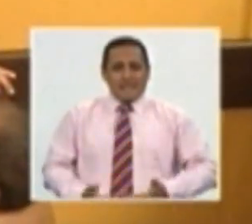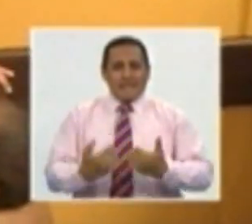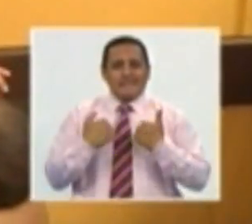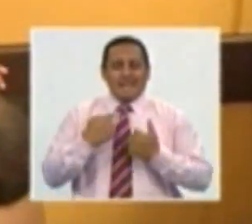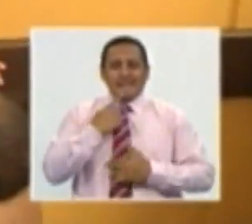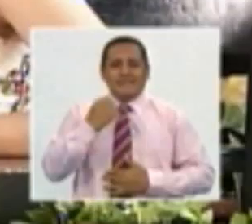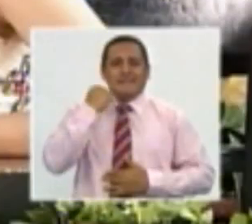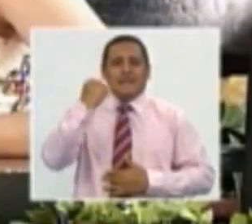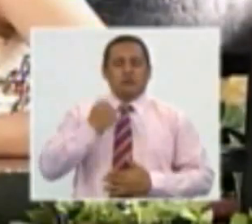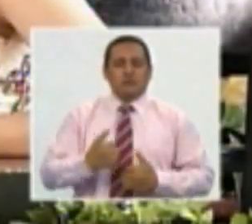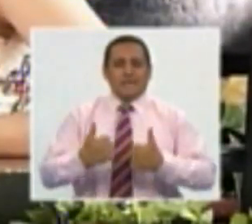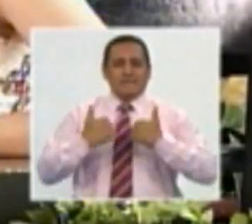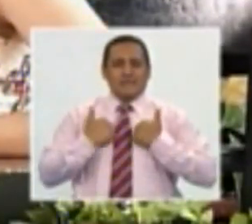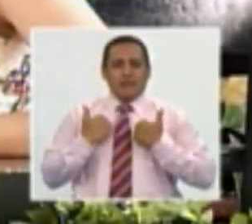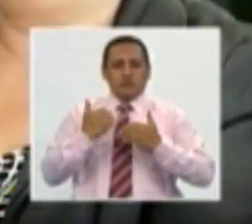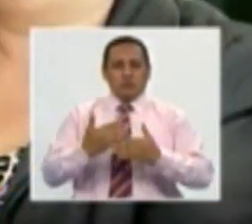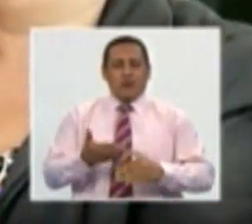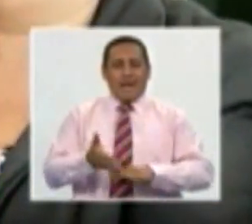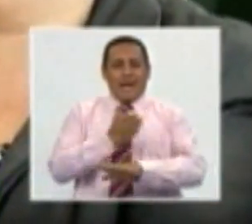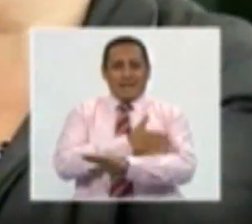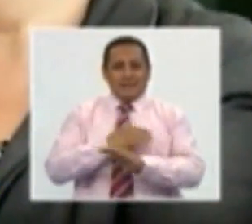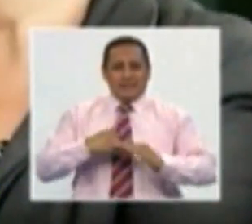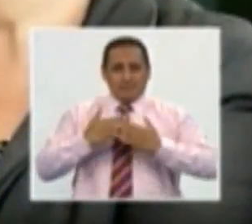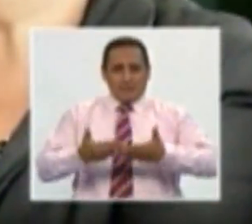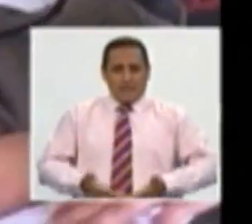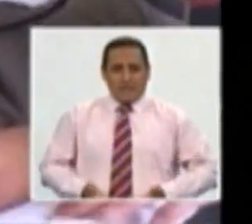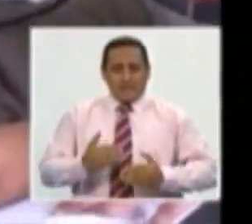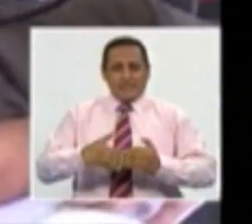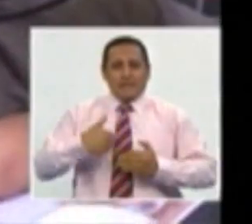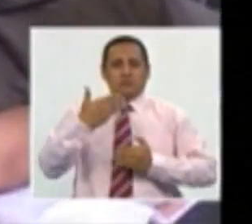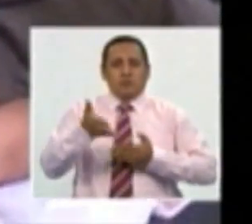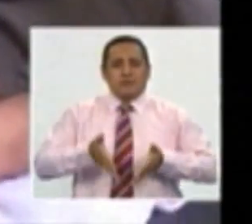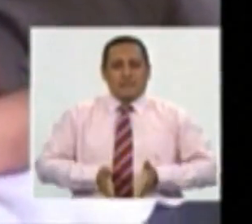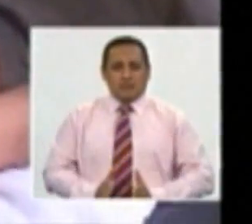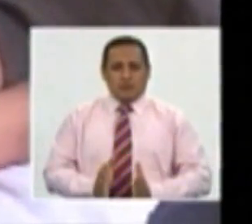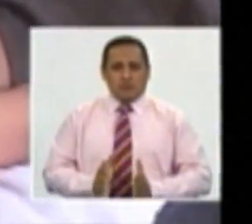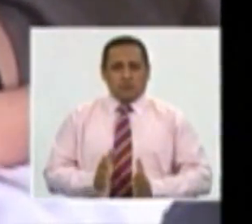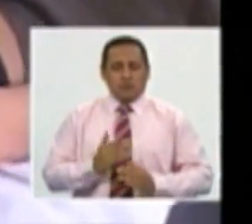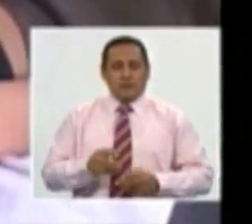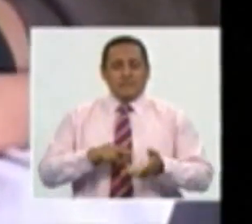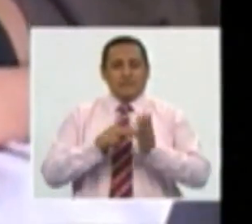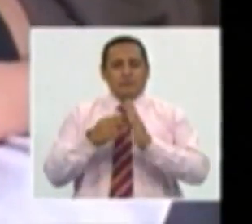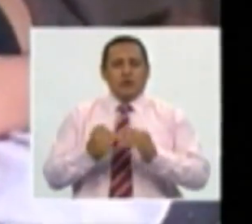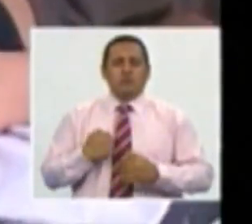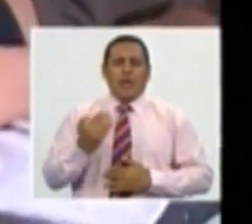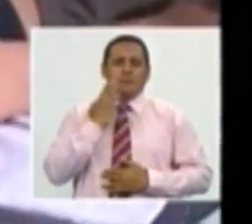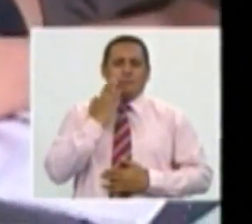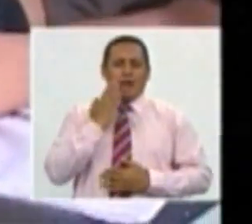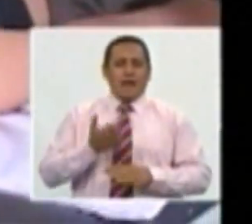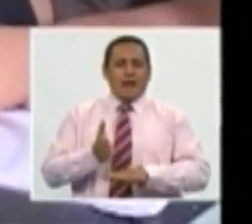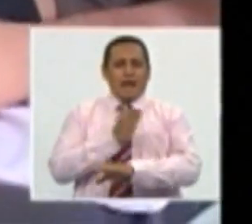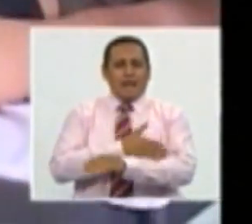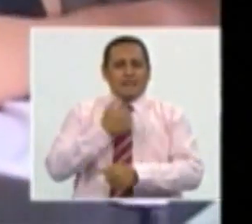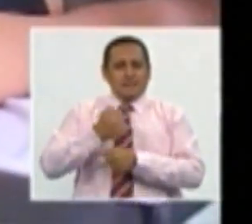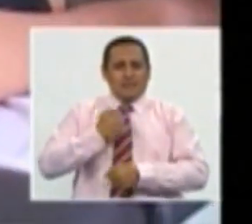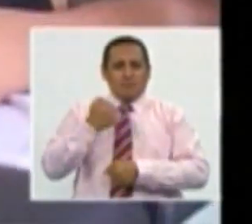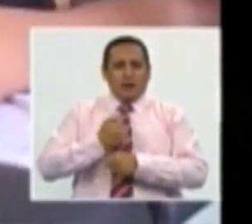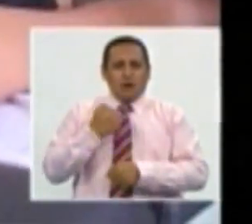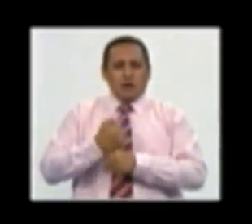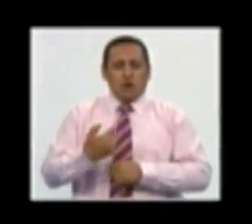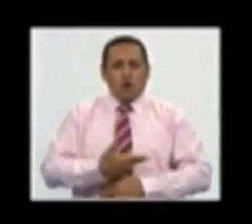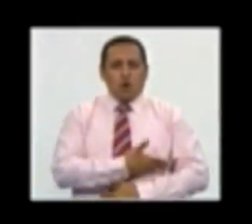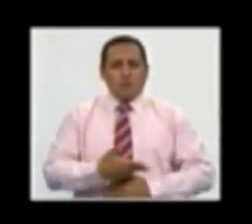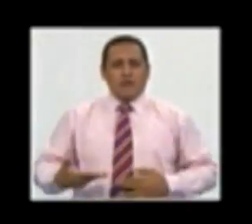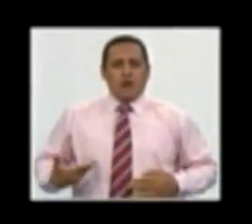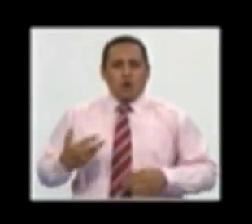cuenten con el derecho al descanso pre- y postnatal. Este es el caso de una madre gestante trabajadora